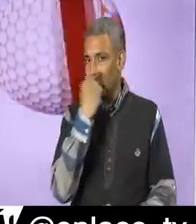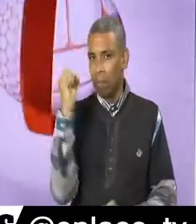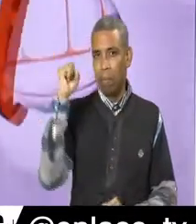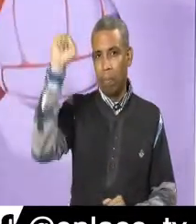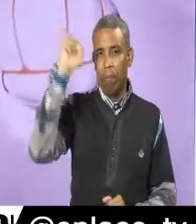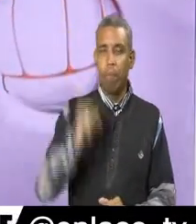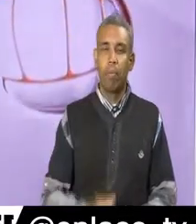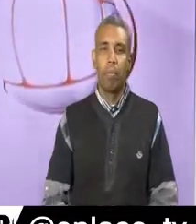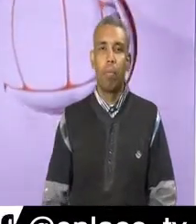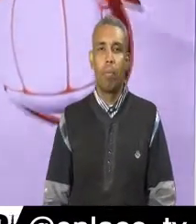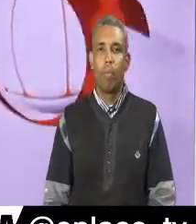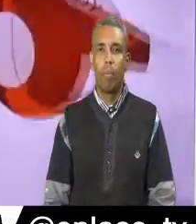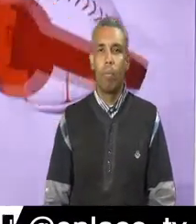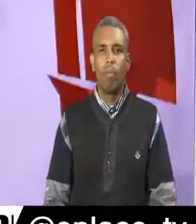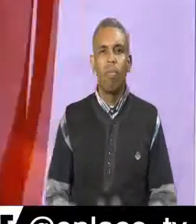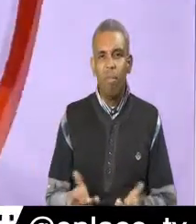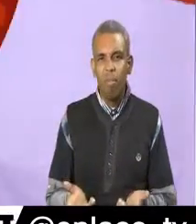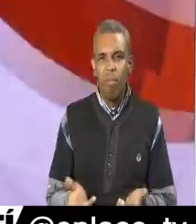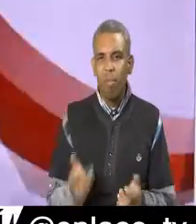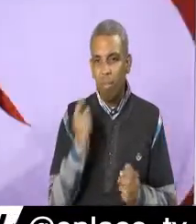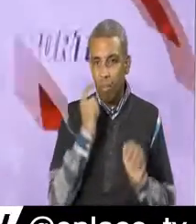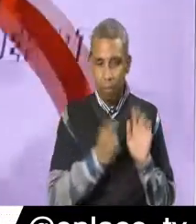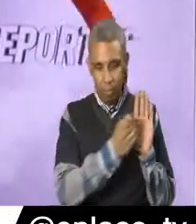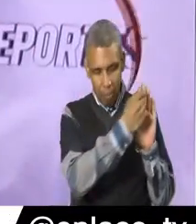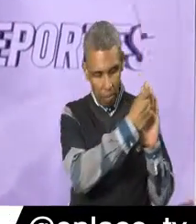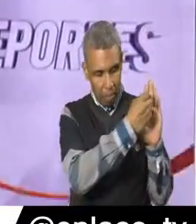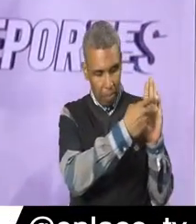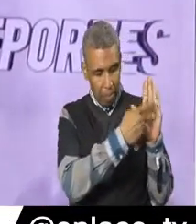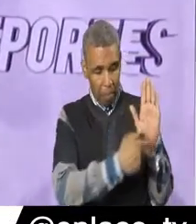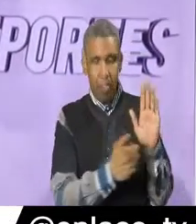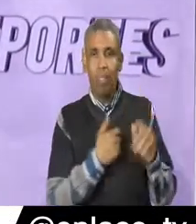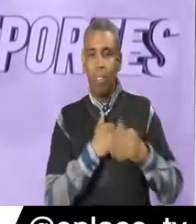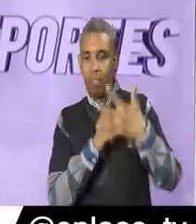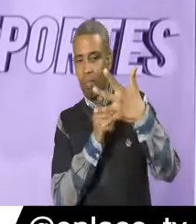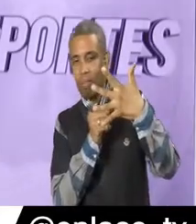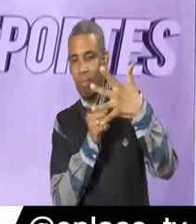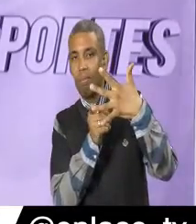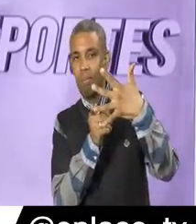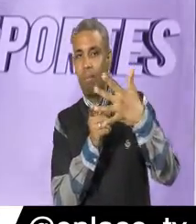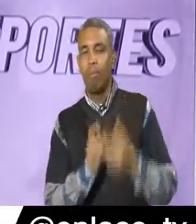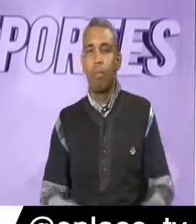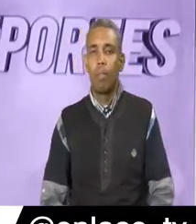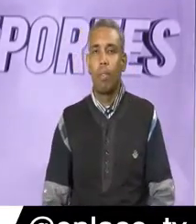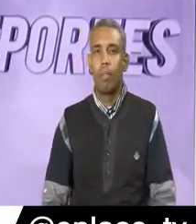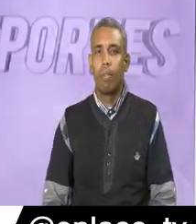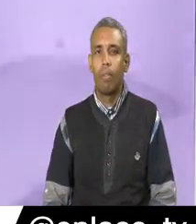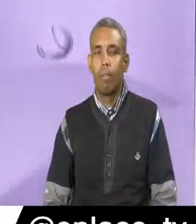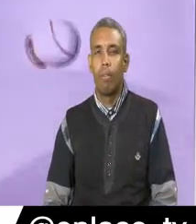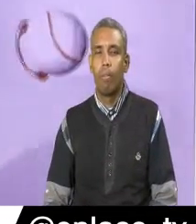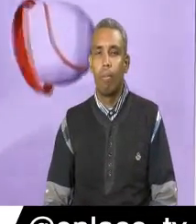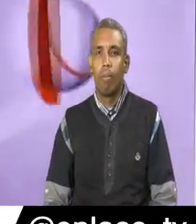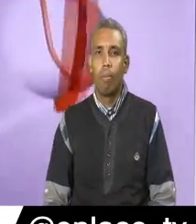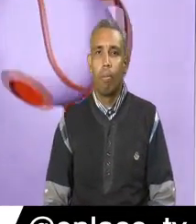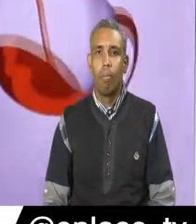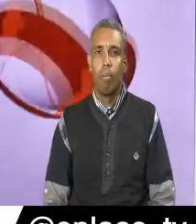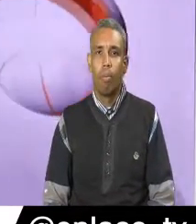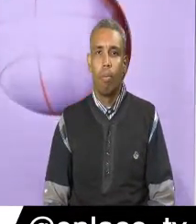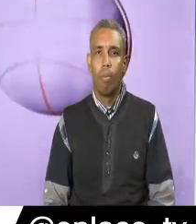Villa Zapata. Así logró ubicarse en el 4er lugar de la tabla de posiciones de la Liga Águila 2 en el fútbol profesional colombiano.